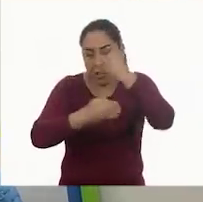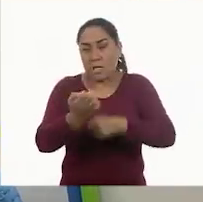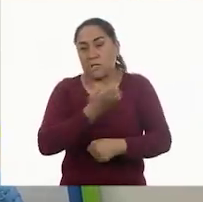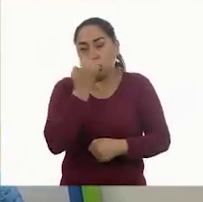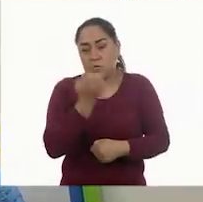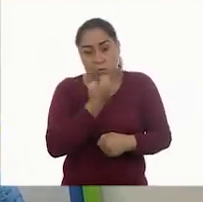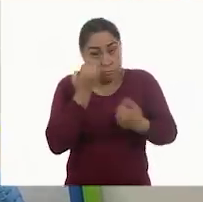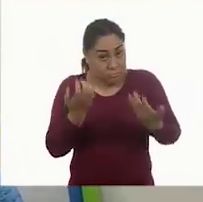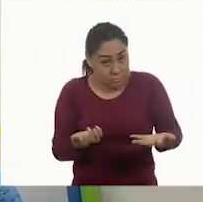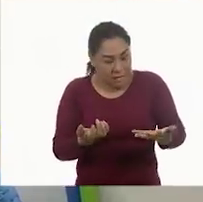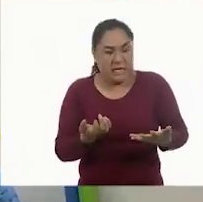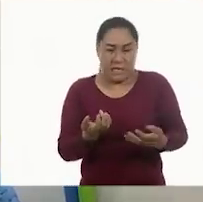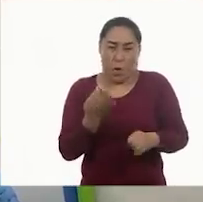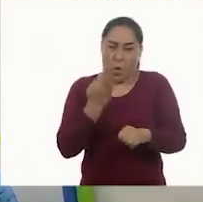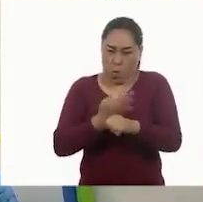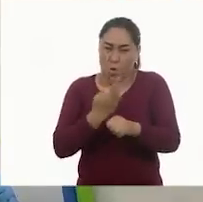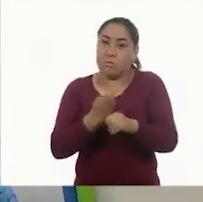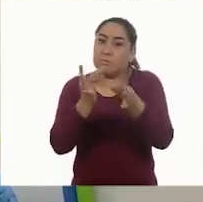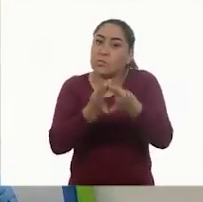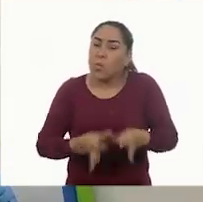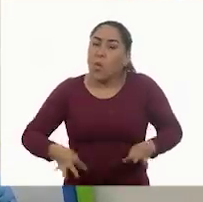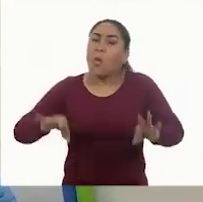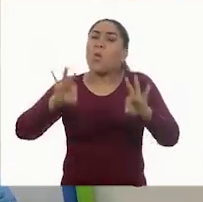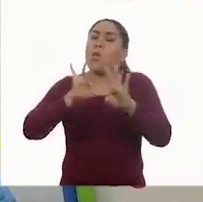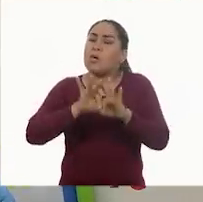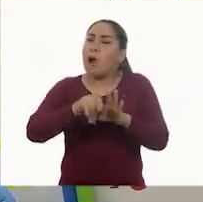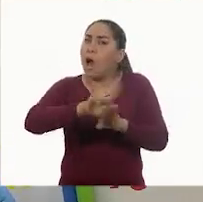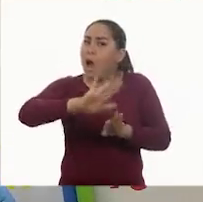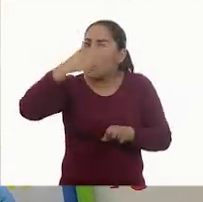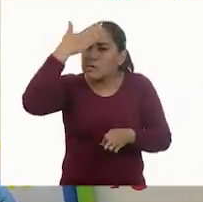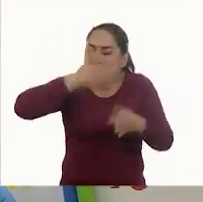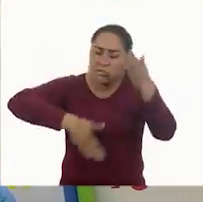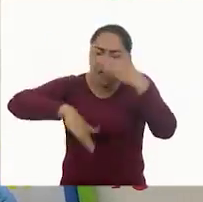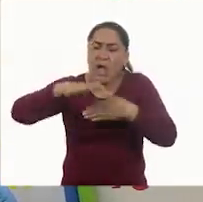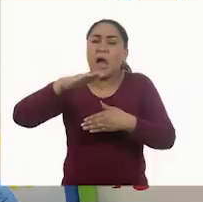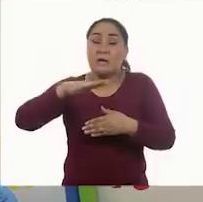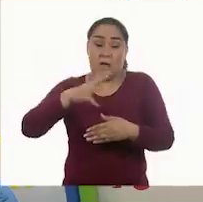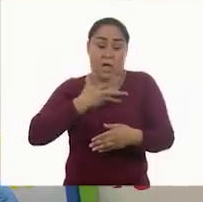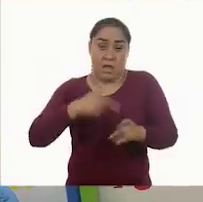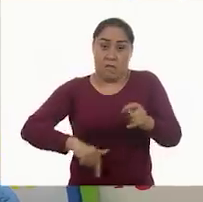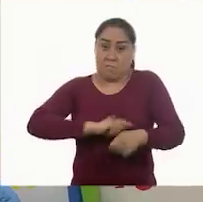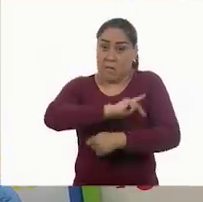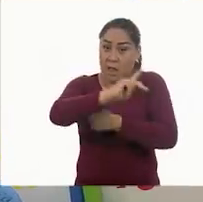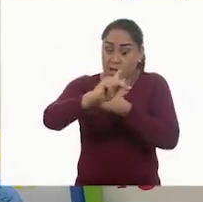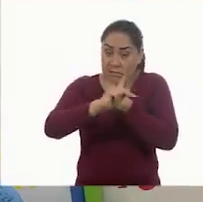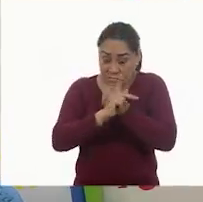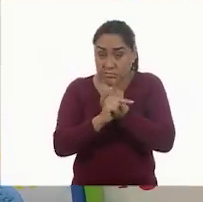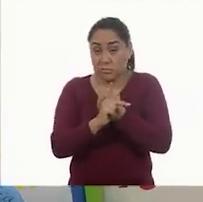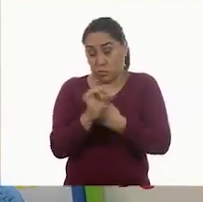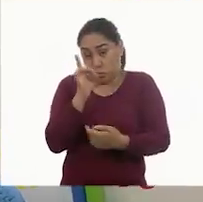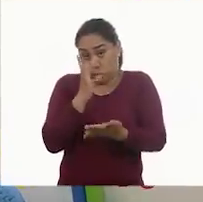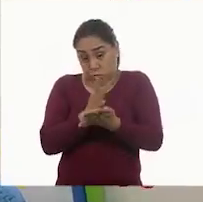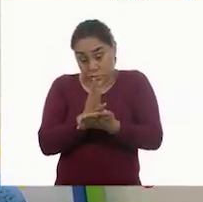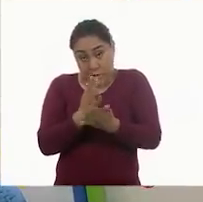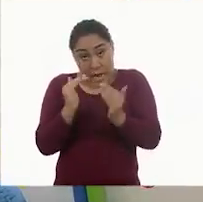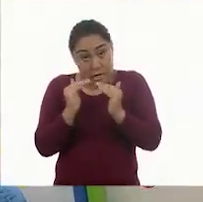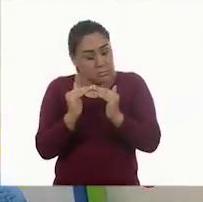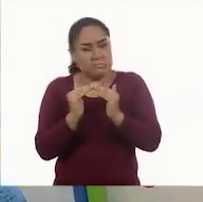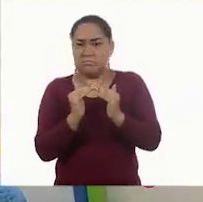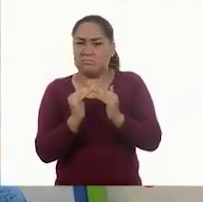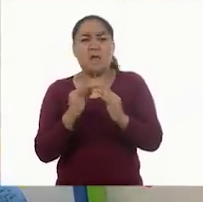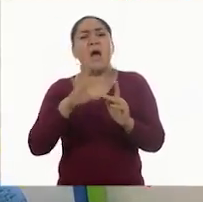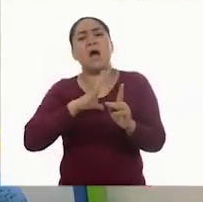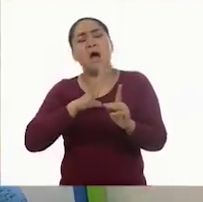es saber todo este espacio que está en nuestro país, no solamente en casa, sino también en